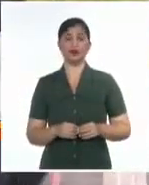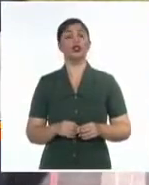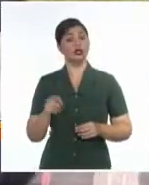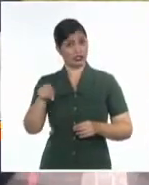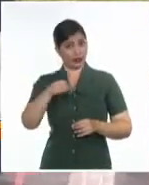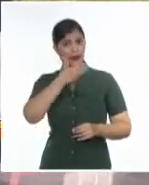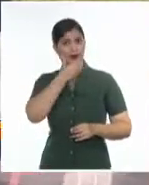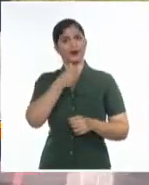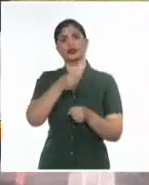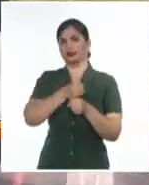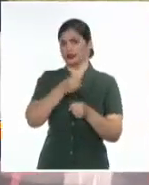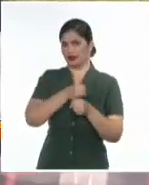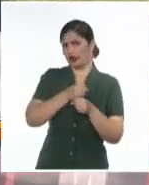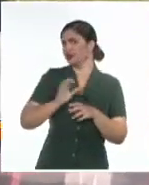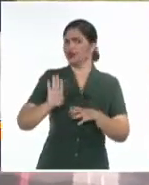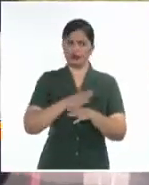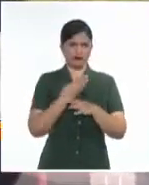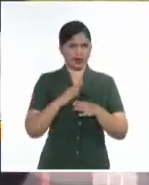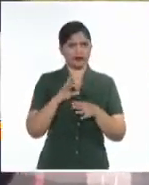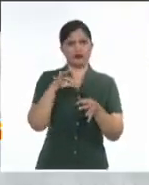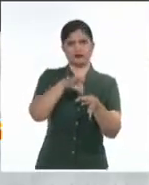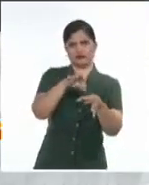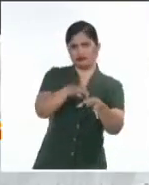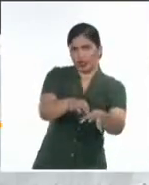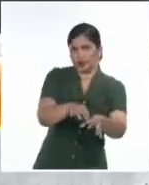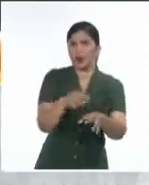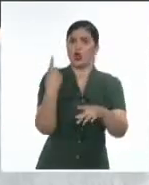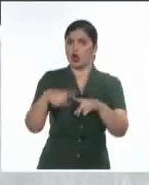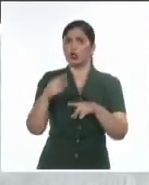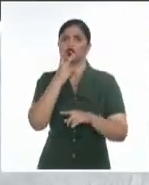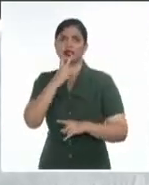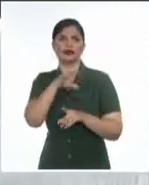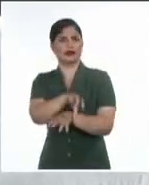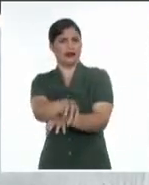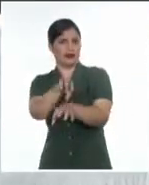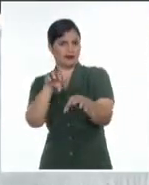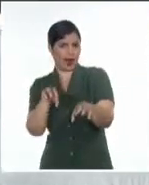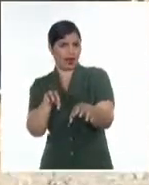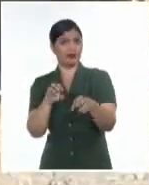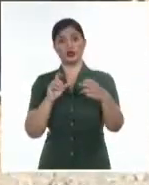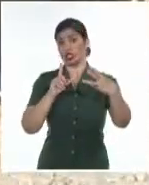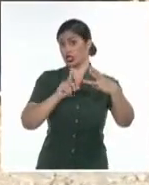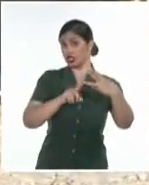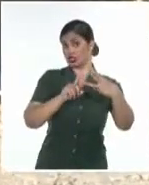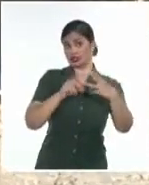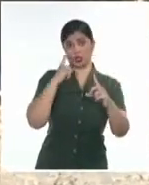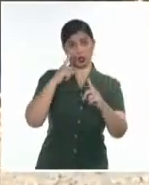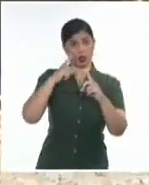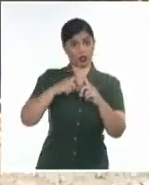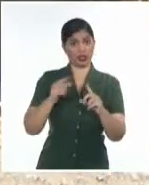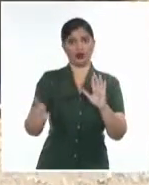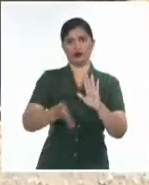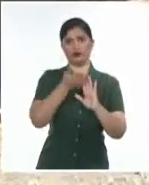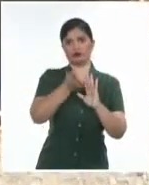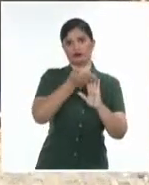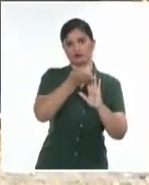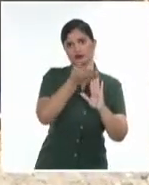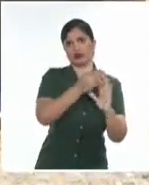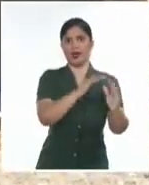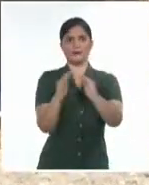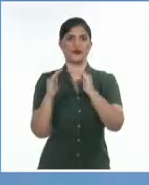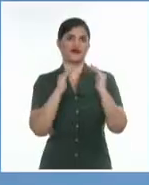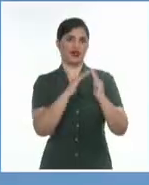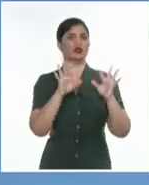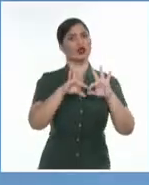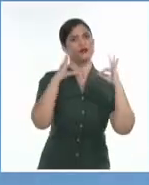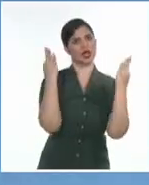ya sea de cultivos varios o de ganadería. Y bueno, lo tercero, la fabricación de las viviendas, para que las viviendas nos